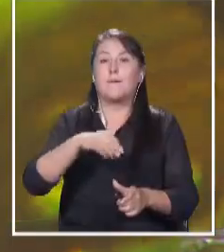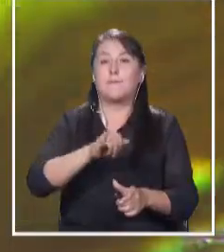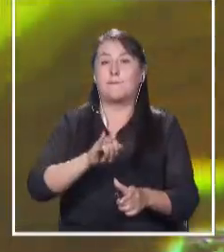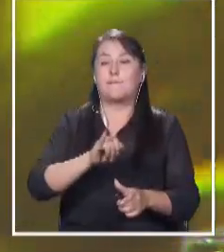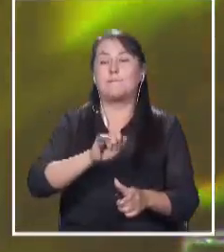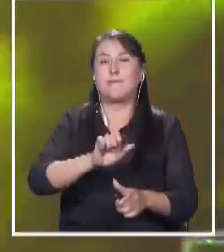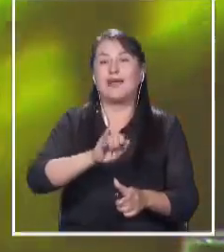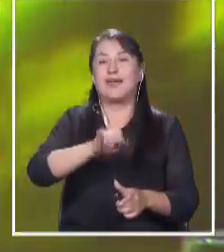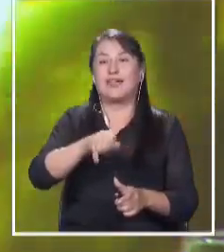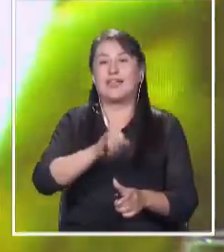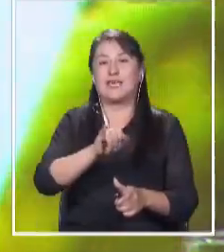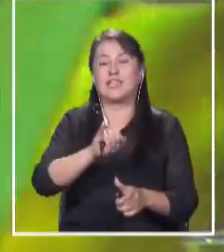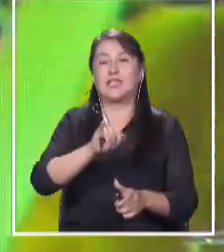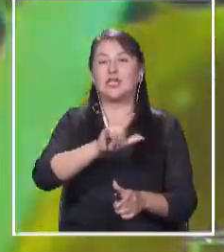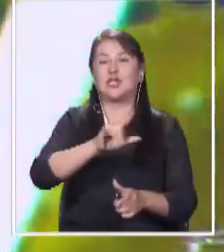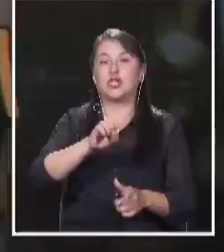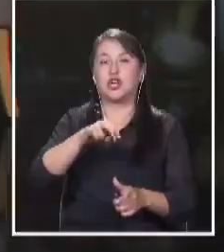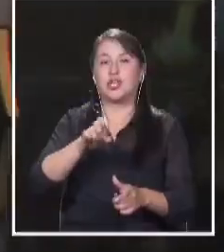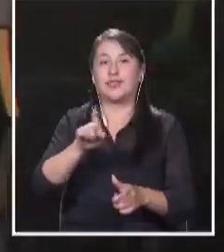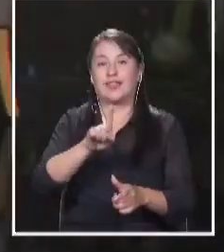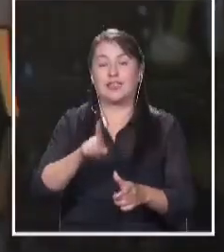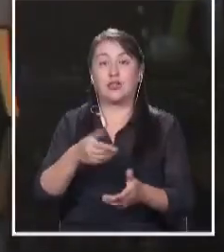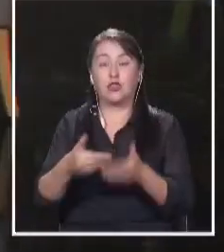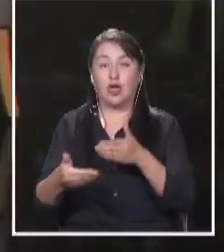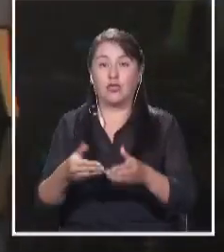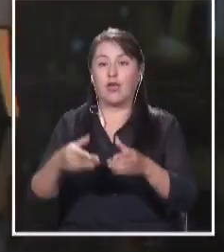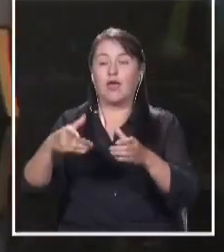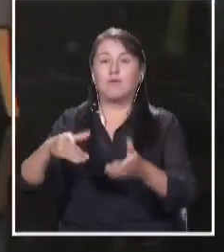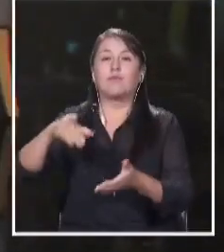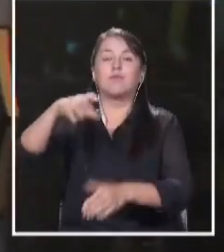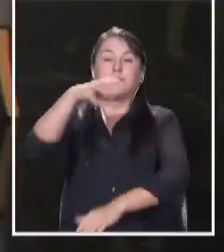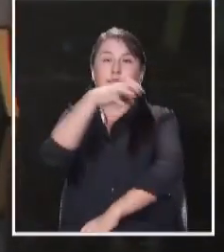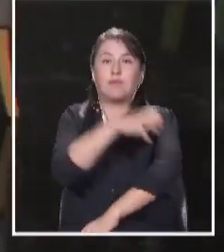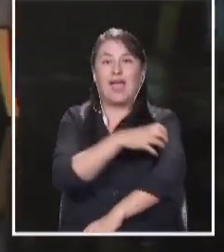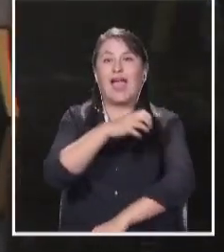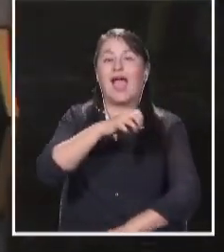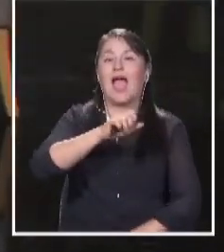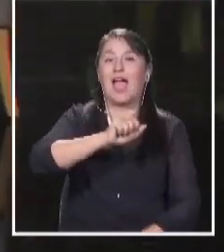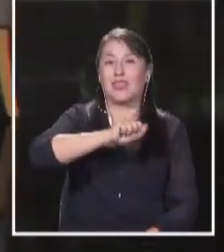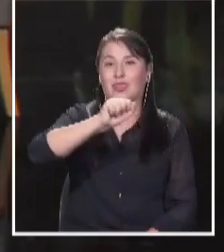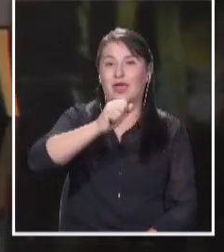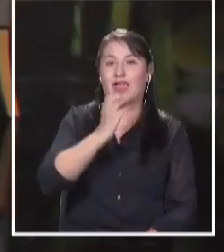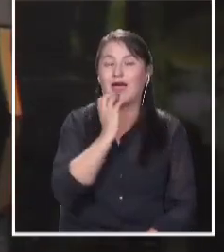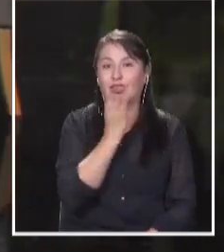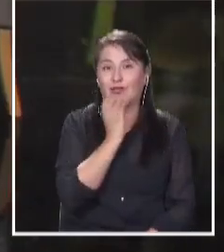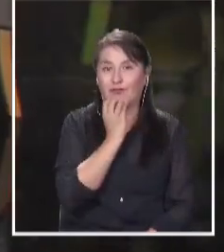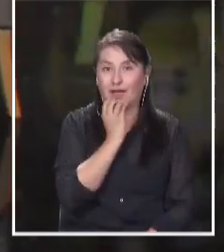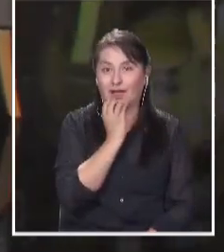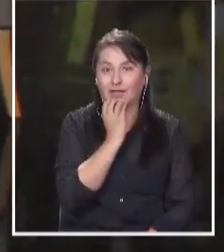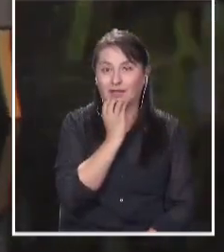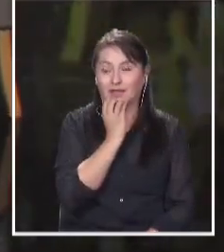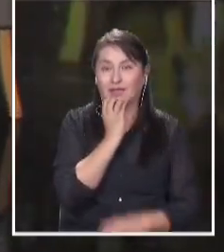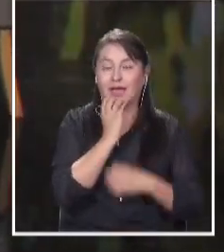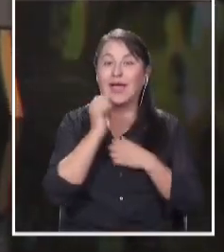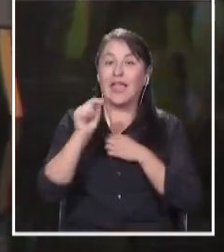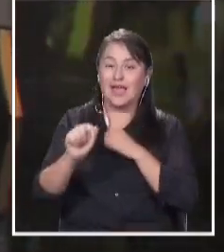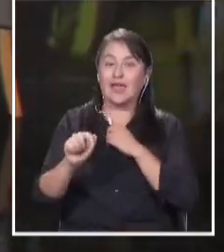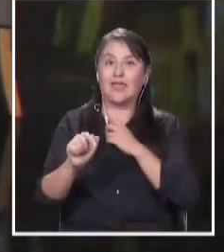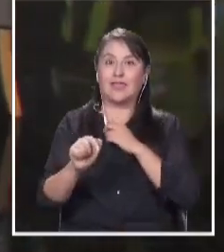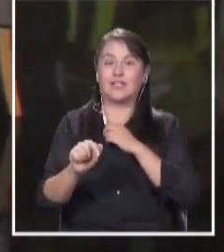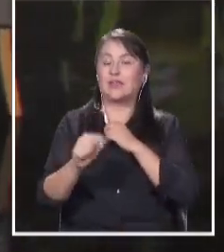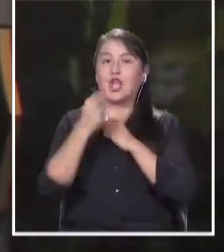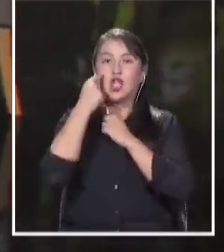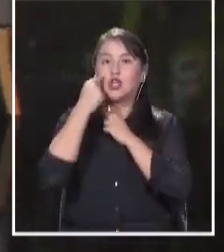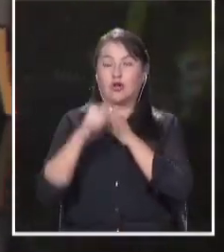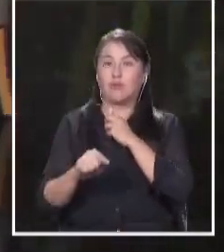Antofagasta y ver en forma directa este mundo que se desconocía y que